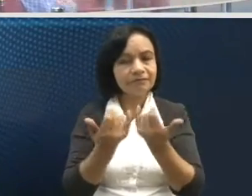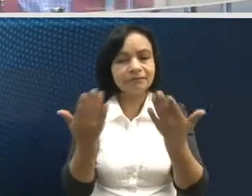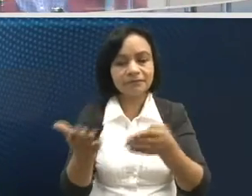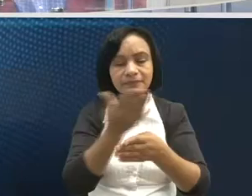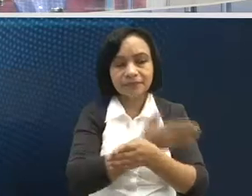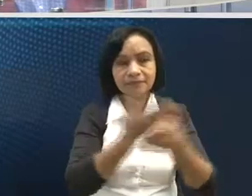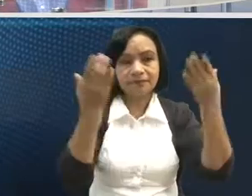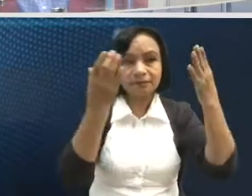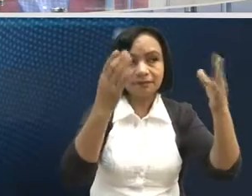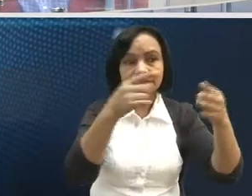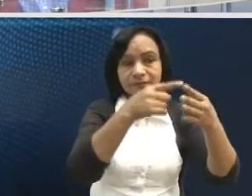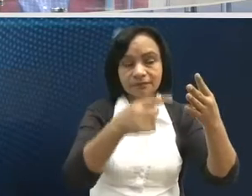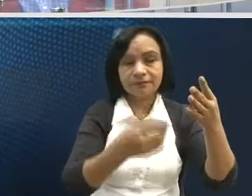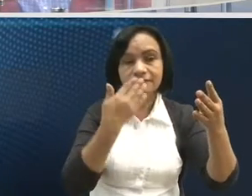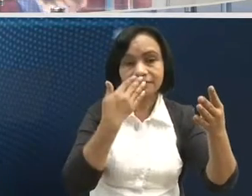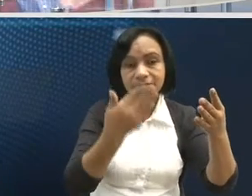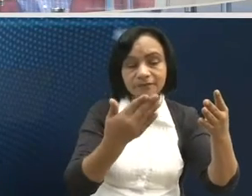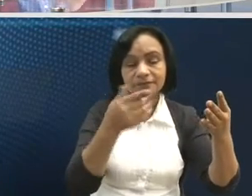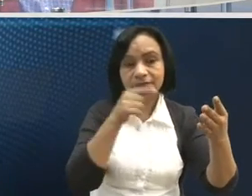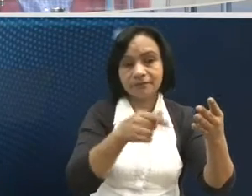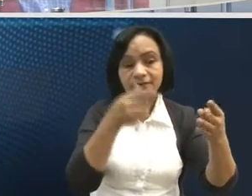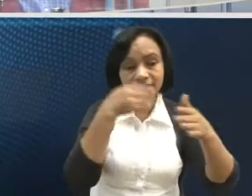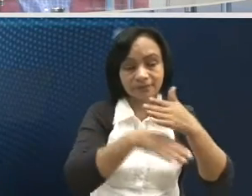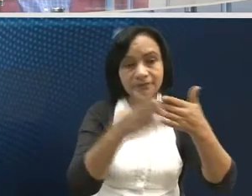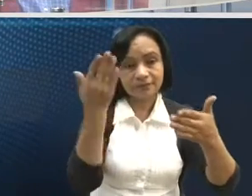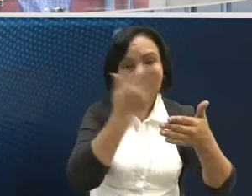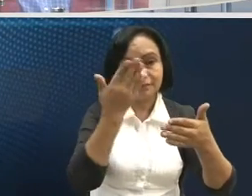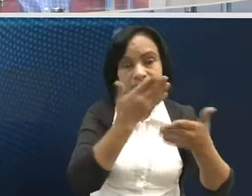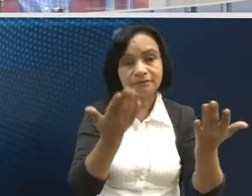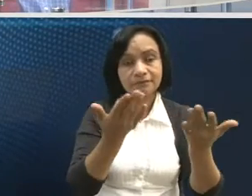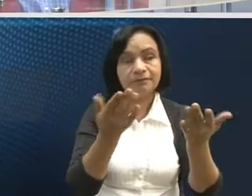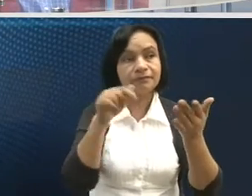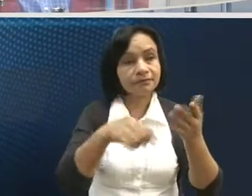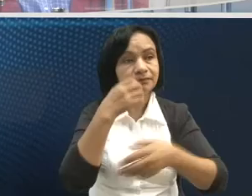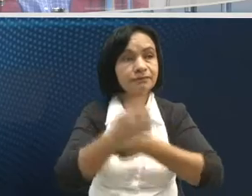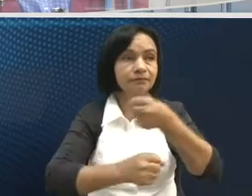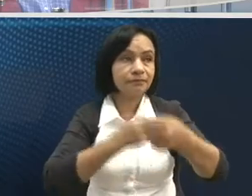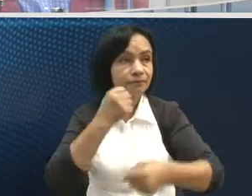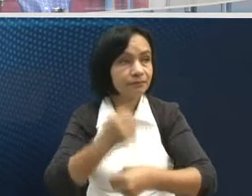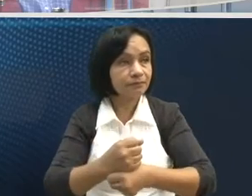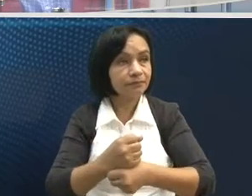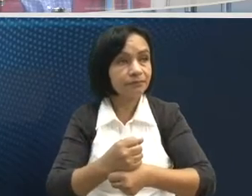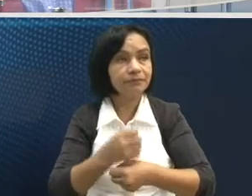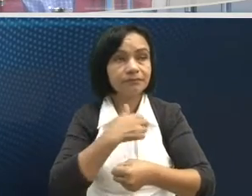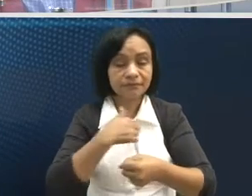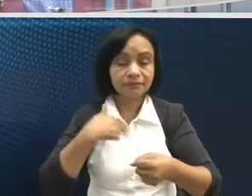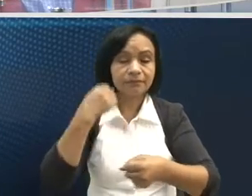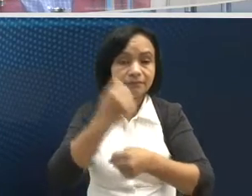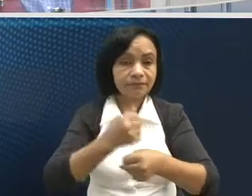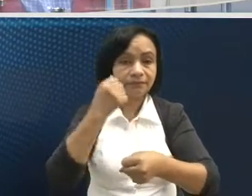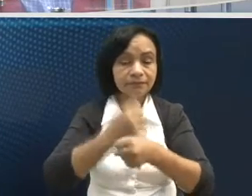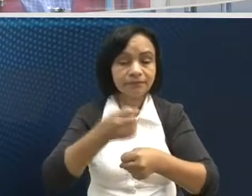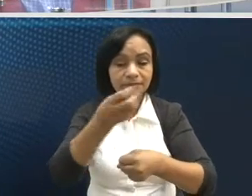prepara en condiciones más adecuadas. Y por eso es que también este año hemos estado trabajando con las